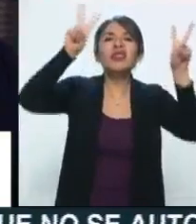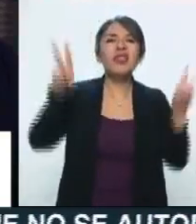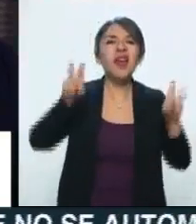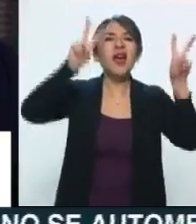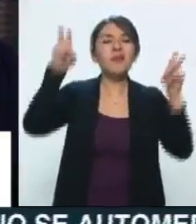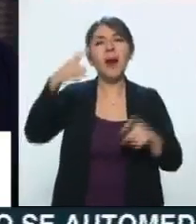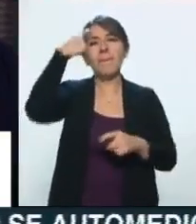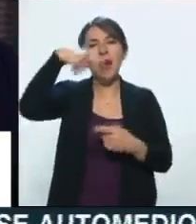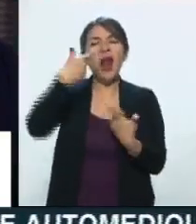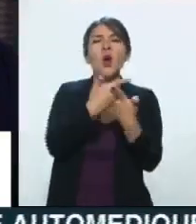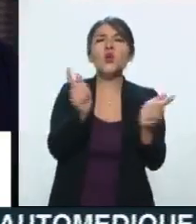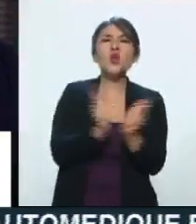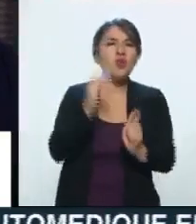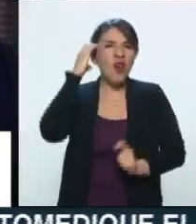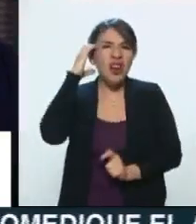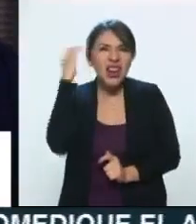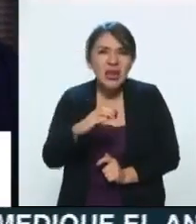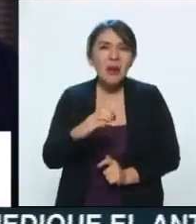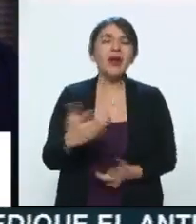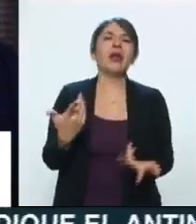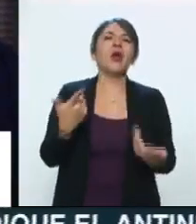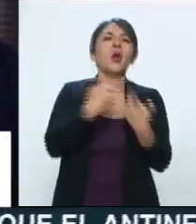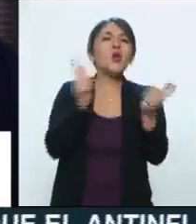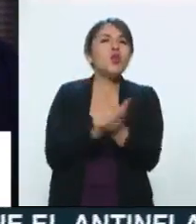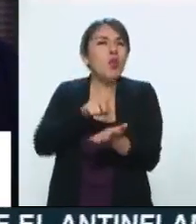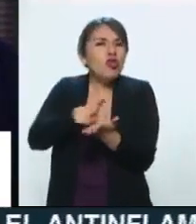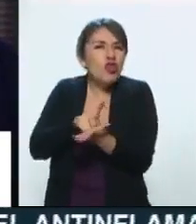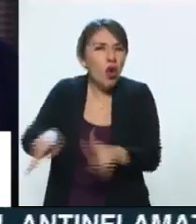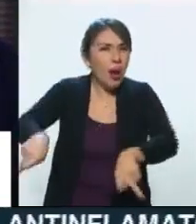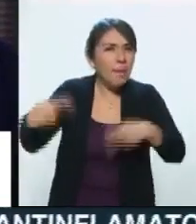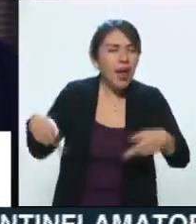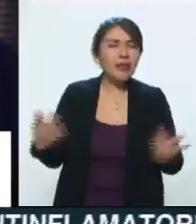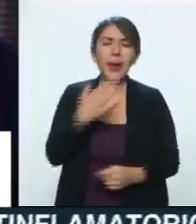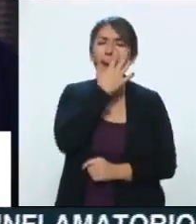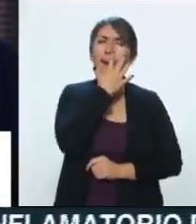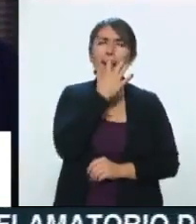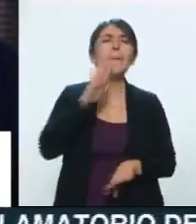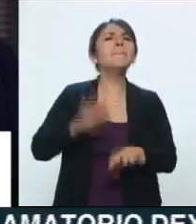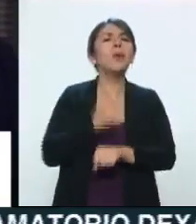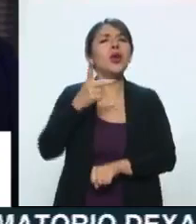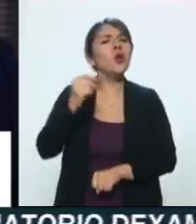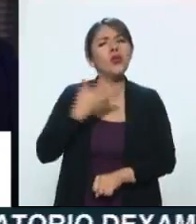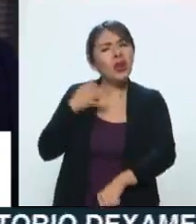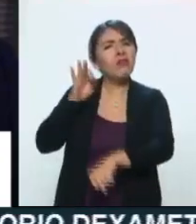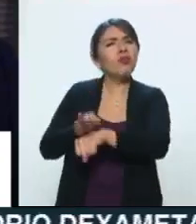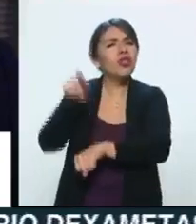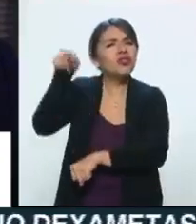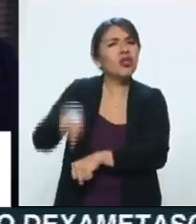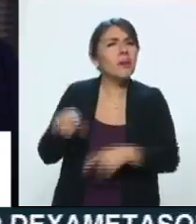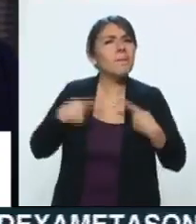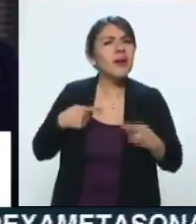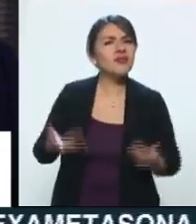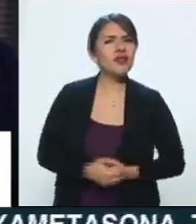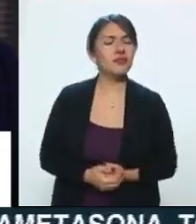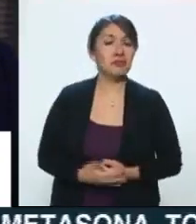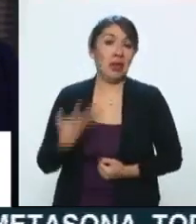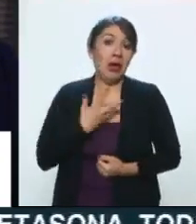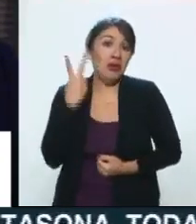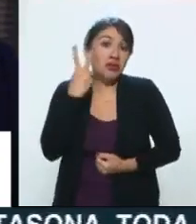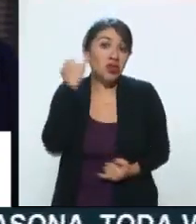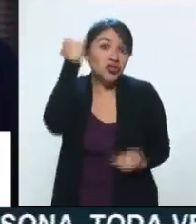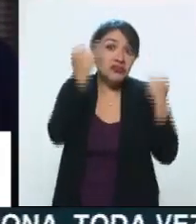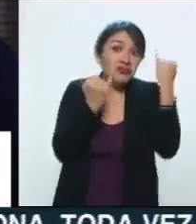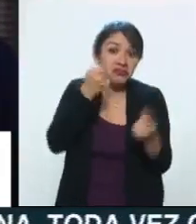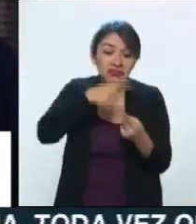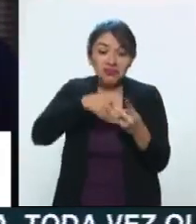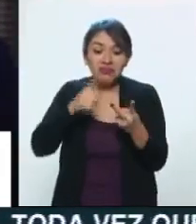a organizaciones criminales, a cárteles de la droga, ¿por qué no tenía protección? Hay dos versiones en